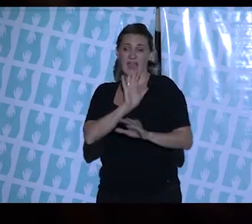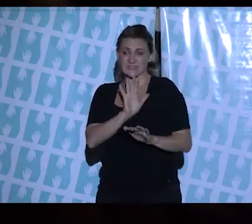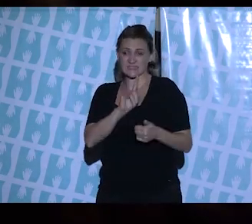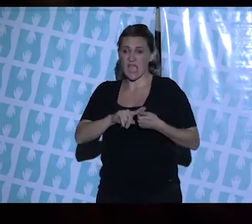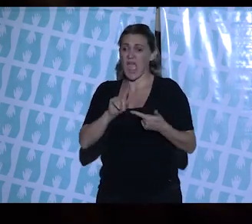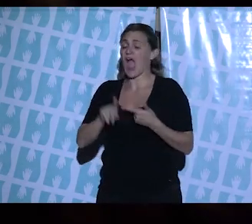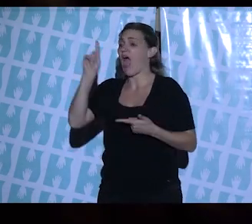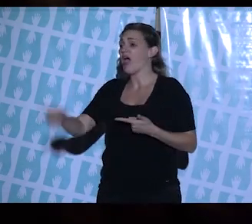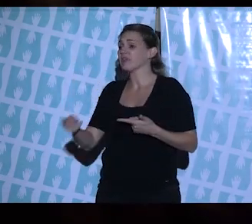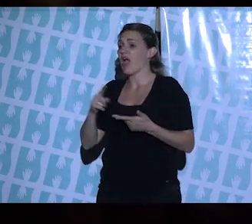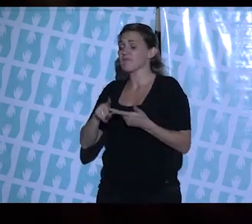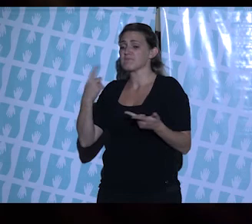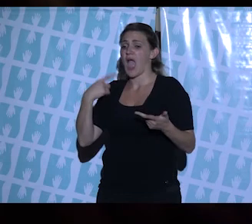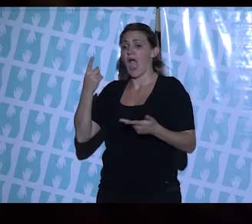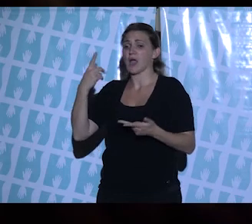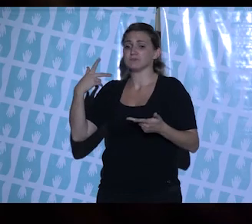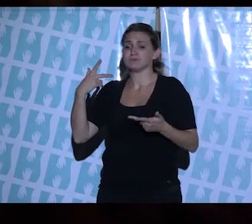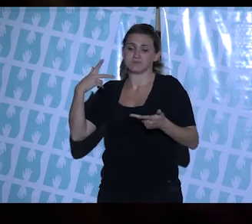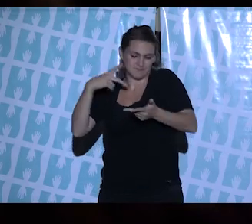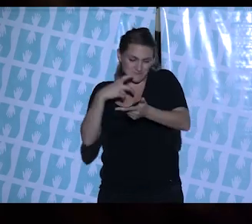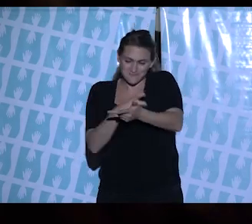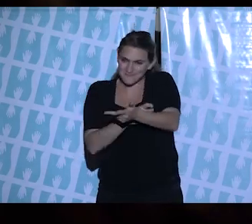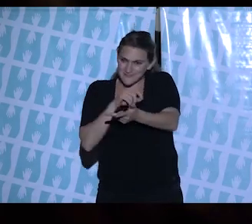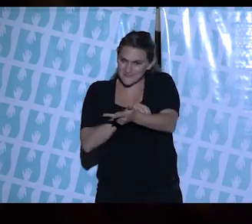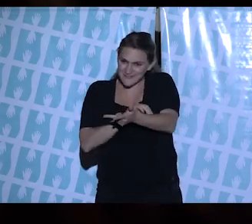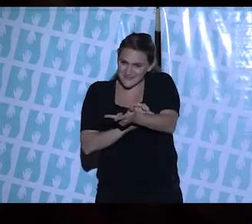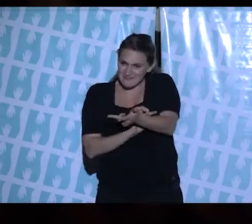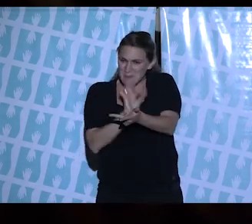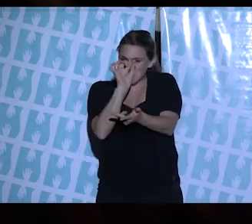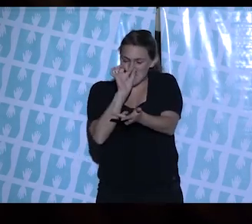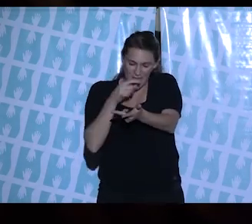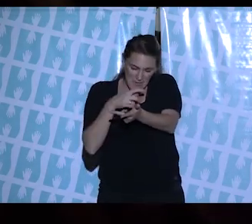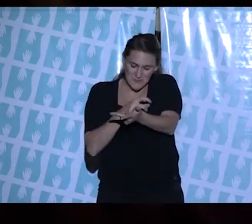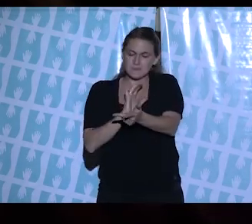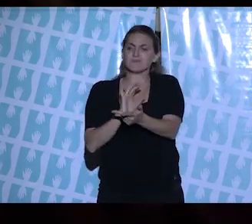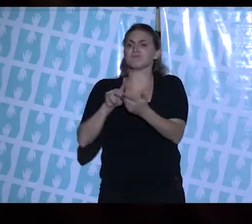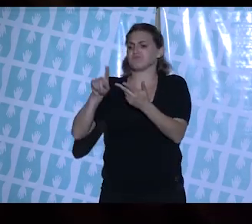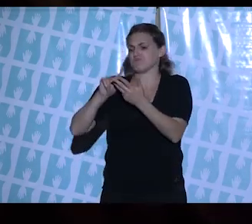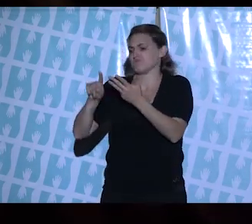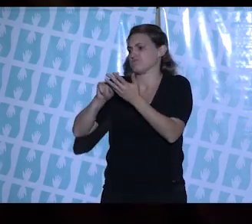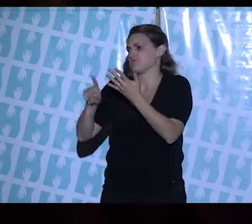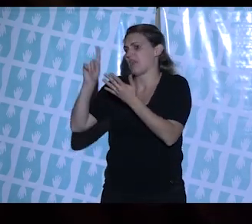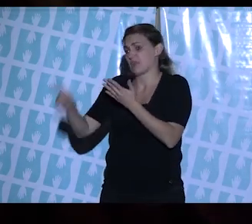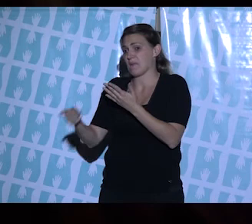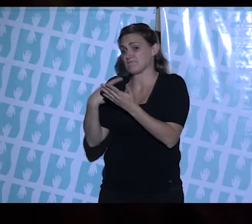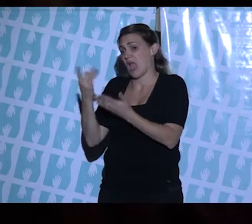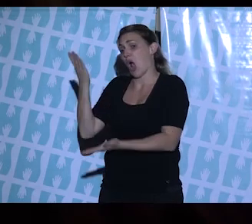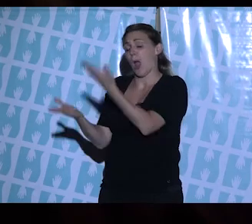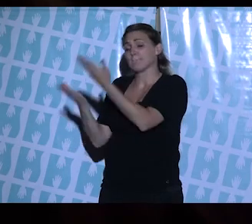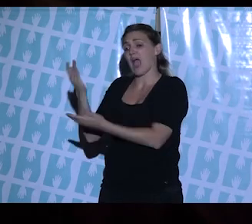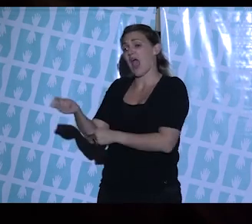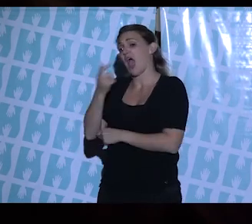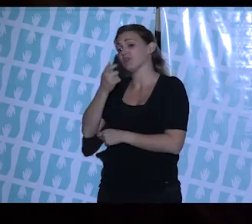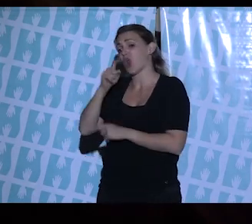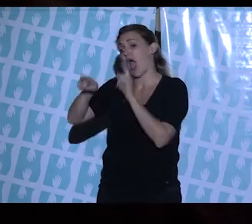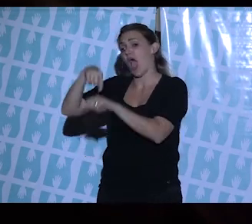por administración subcutánea con una bombita pequeña de infusión, de drogas que remedan el efecto de la levodopa,